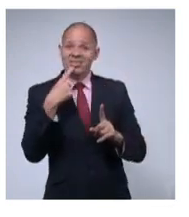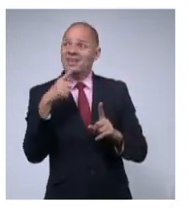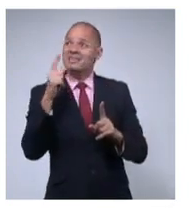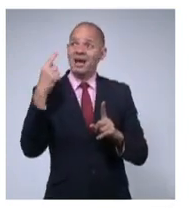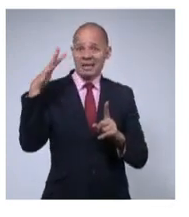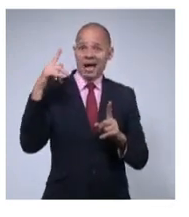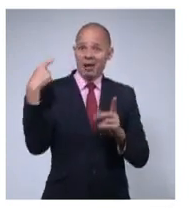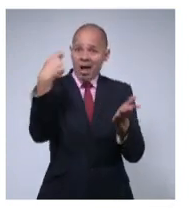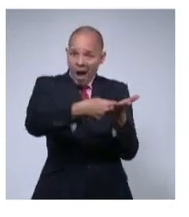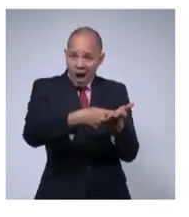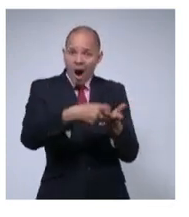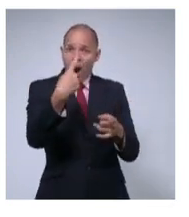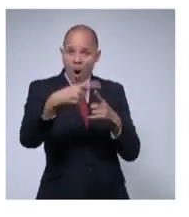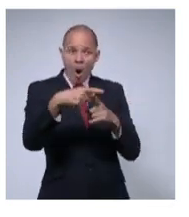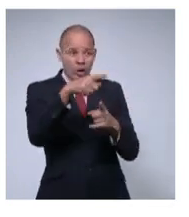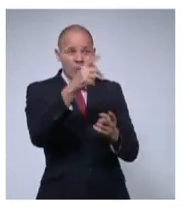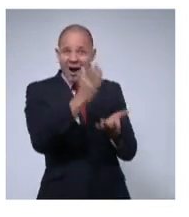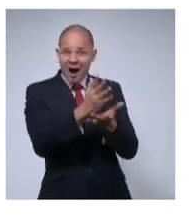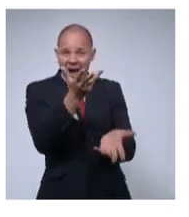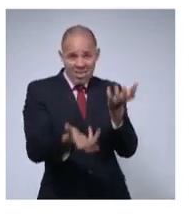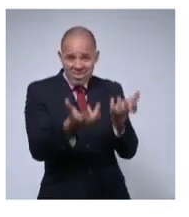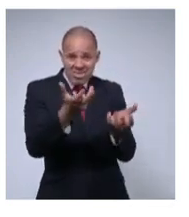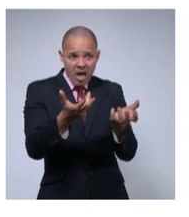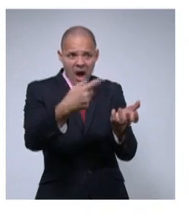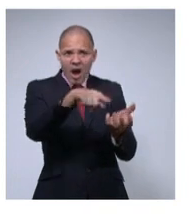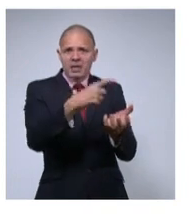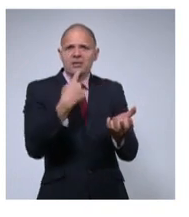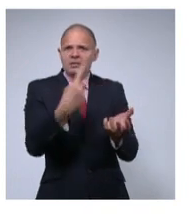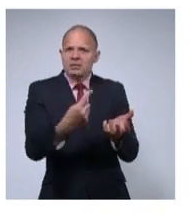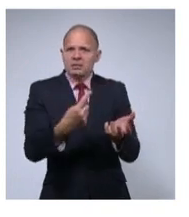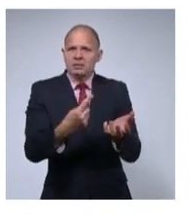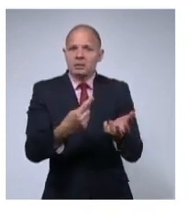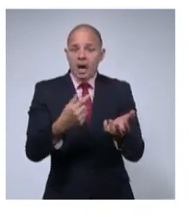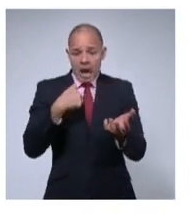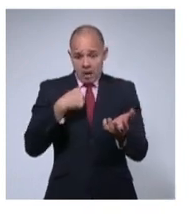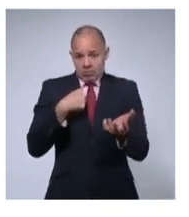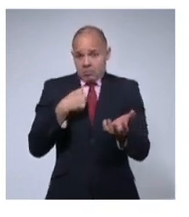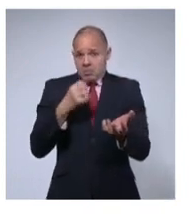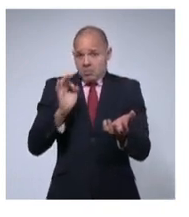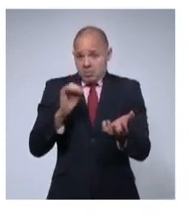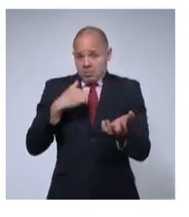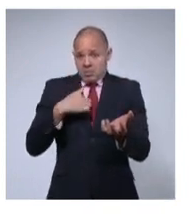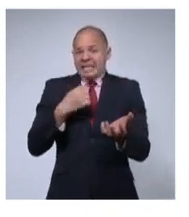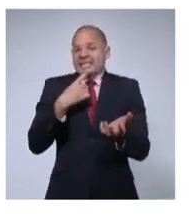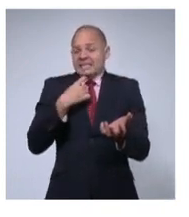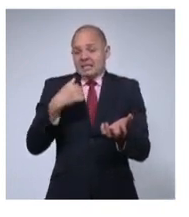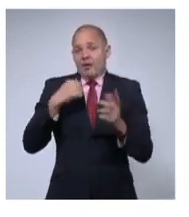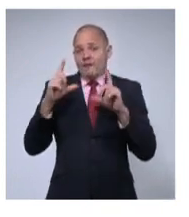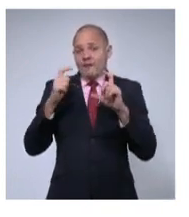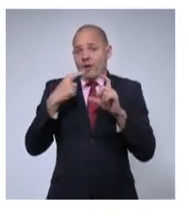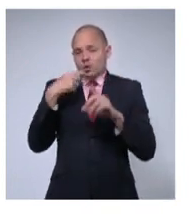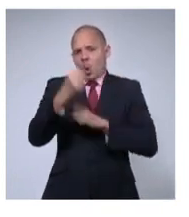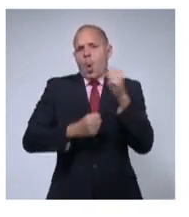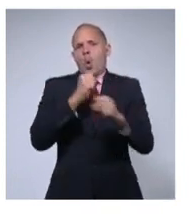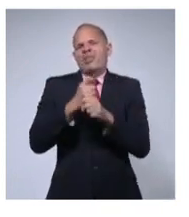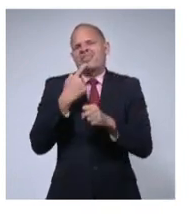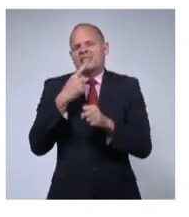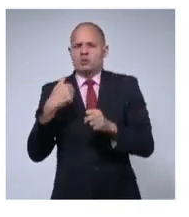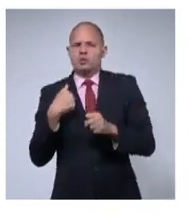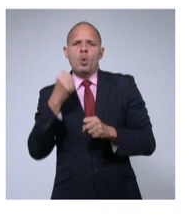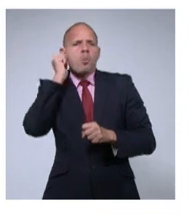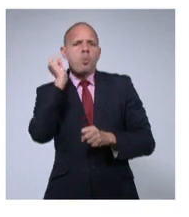candela a las escuelas u otras entidades estatales han utilizado una foto de mi graduación para decir que soy ella. Esto es otra mentira